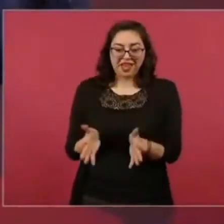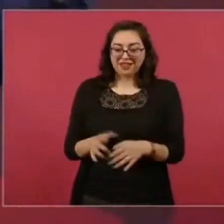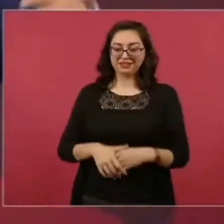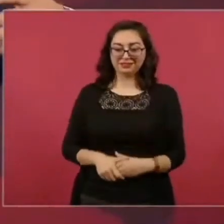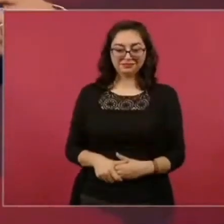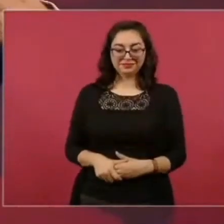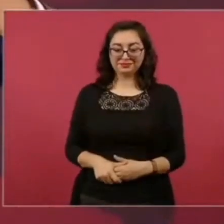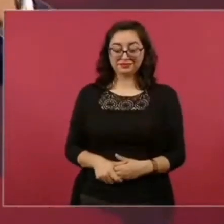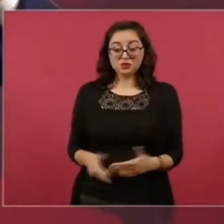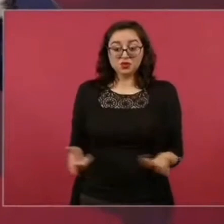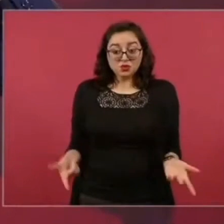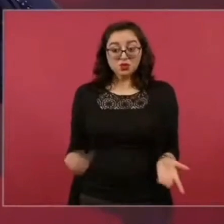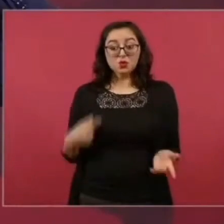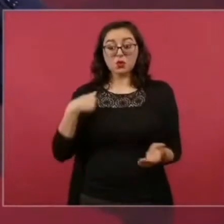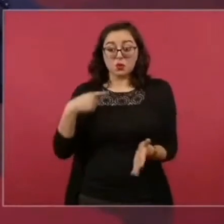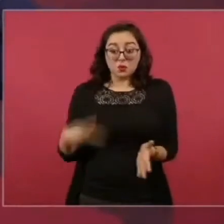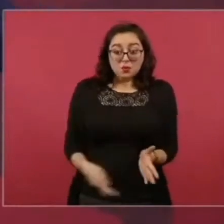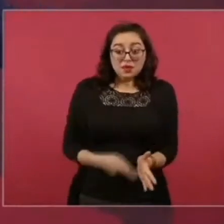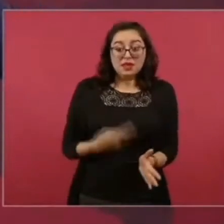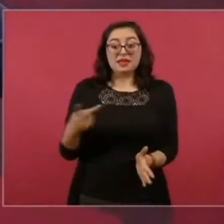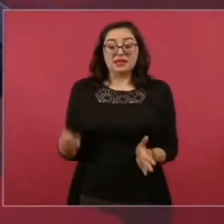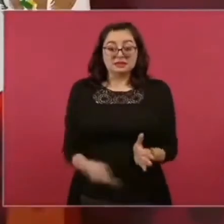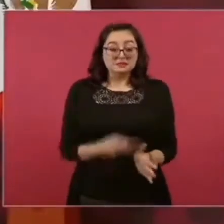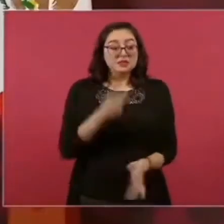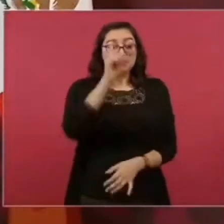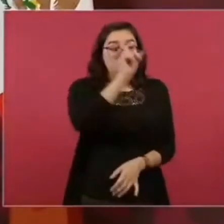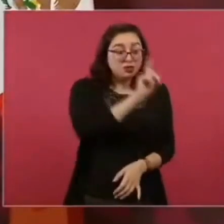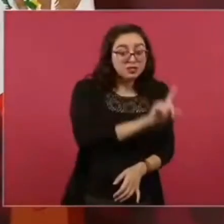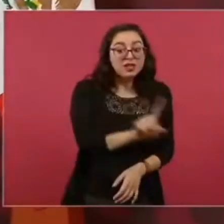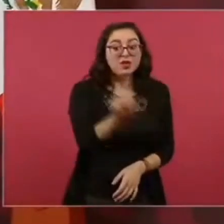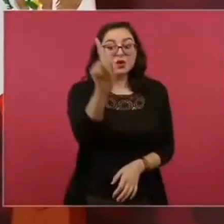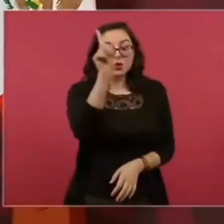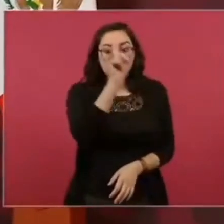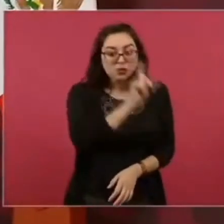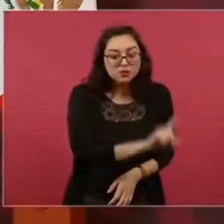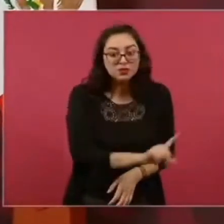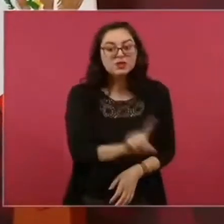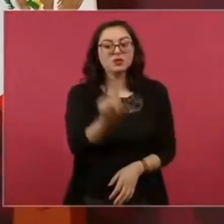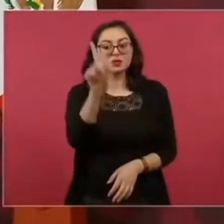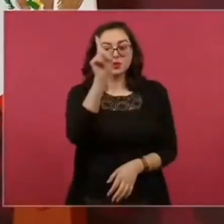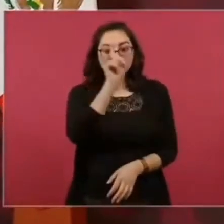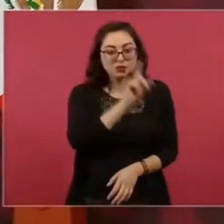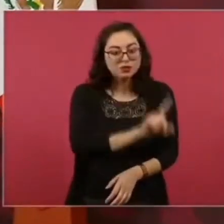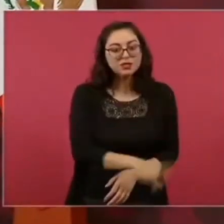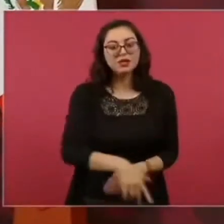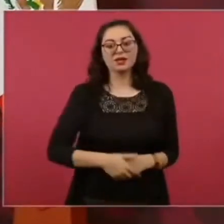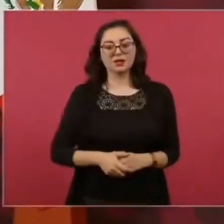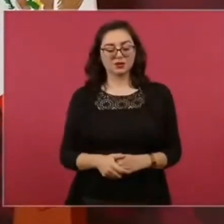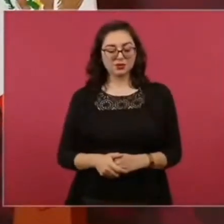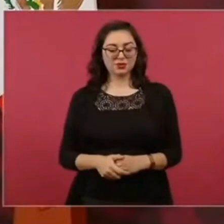Ese es un consejo, ¿no?, que les doy a nuestros